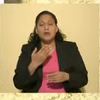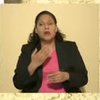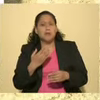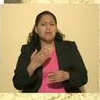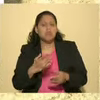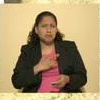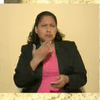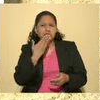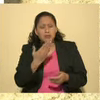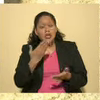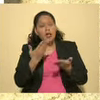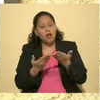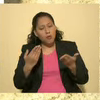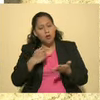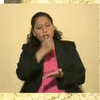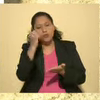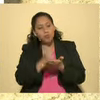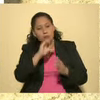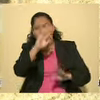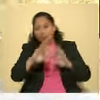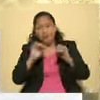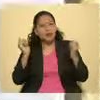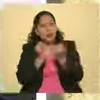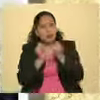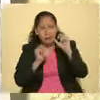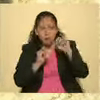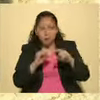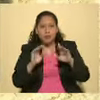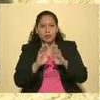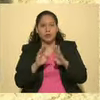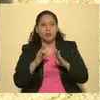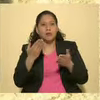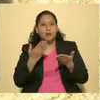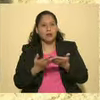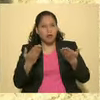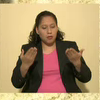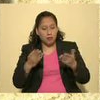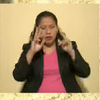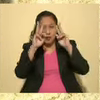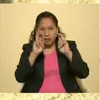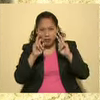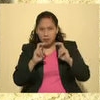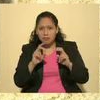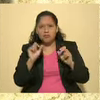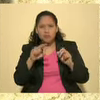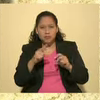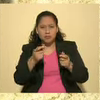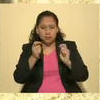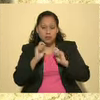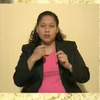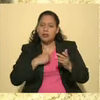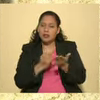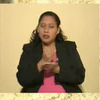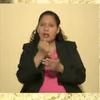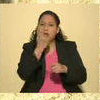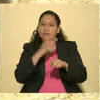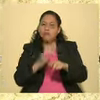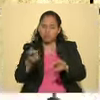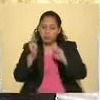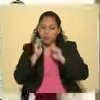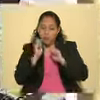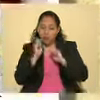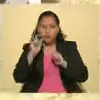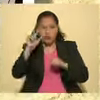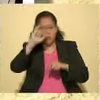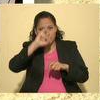momento de retribuirle a esta ciudad y a este país parte de lo que hemos recibido, que tan magnánimamente nos ha dado. Fue cuando decidí la administración anterior, el